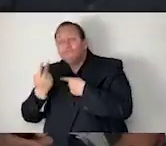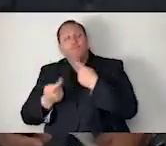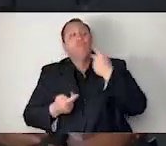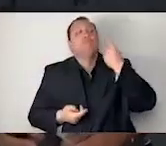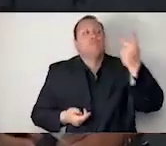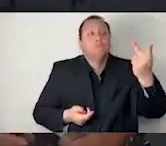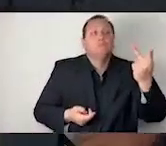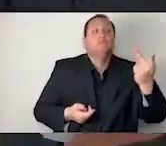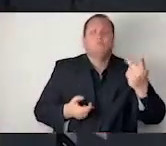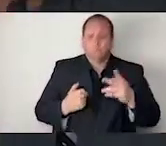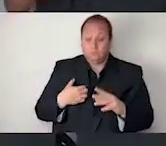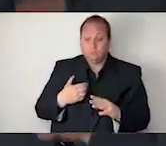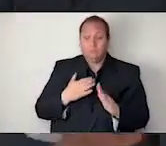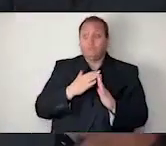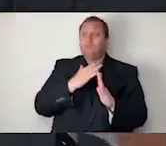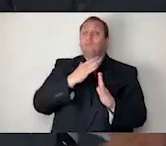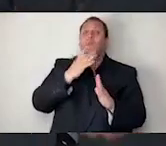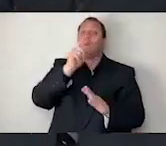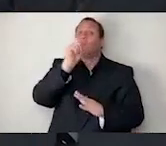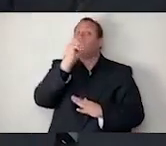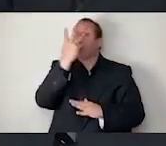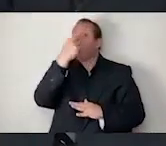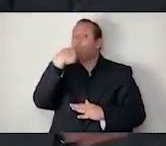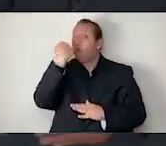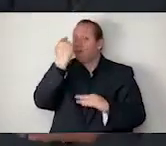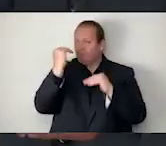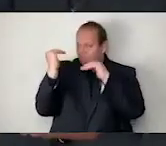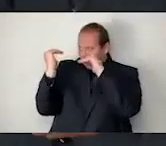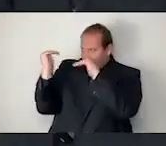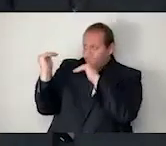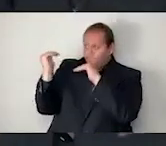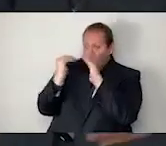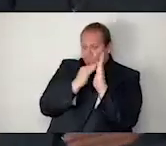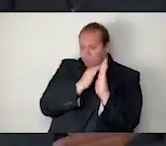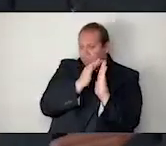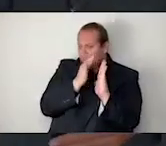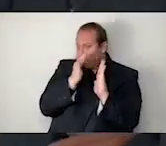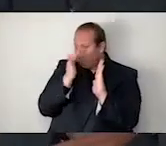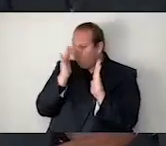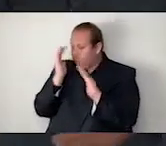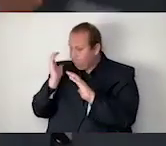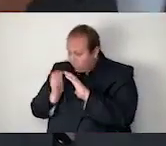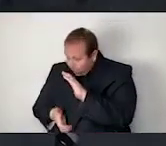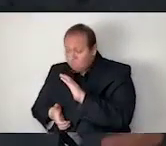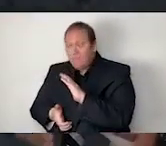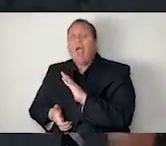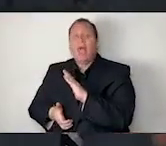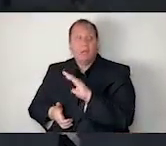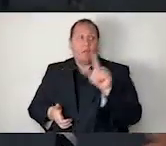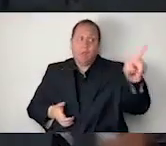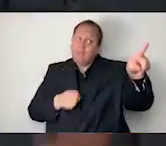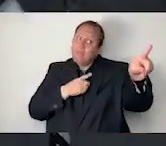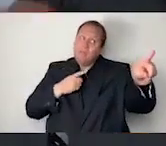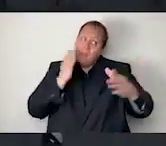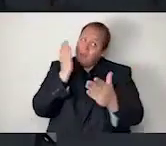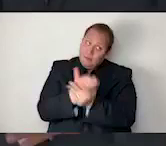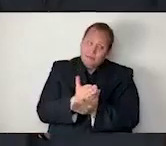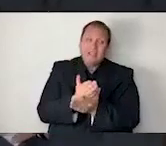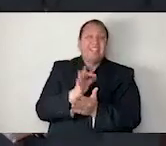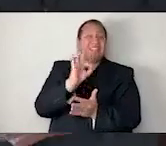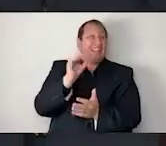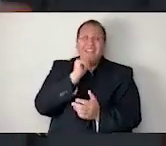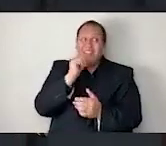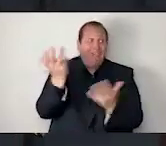les facilitó debieran usted de haber cesado actividades de lo contrario en caso que usted desacate este